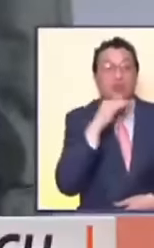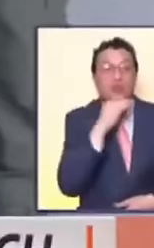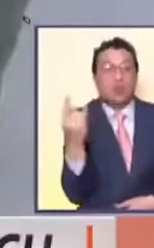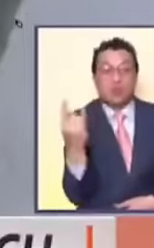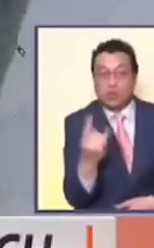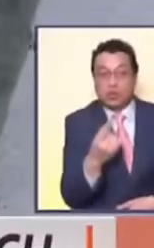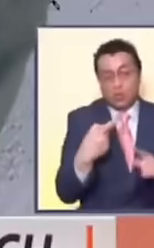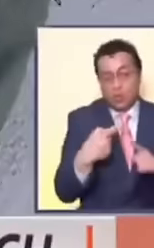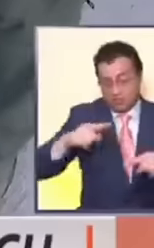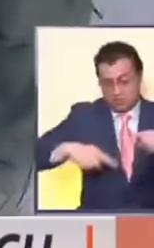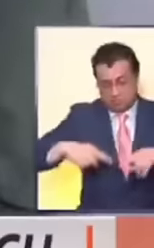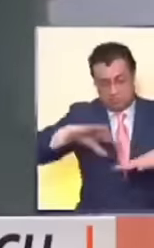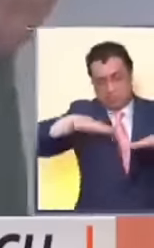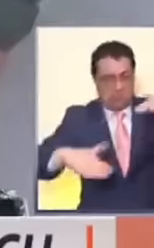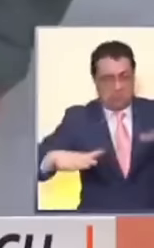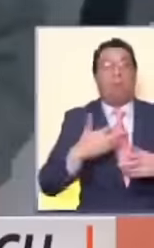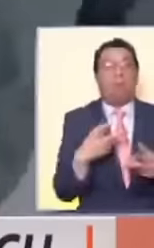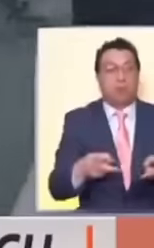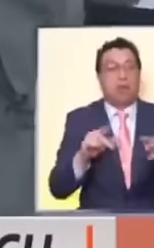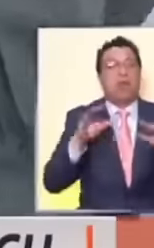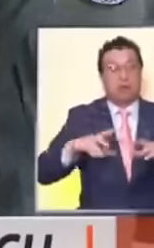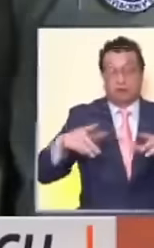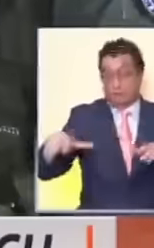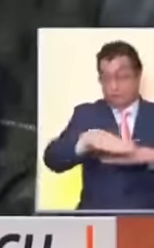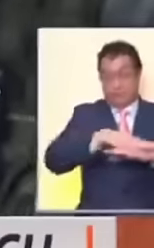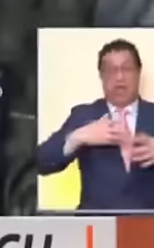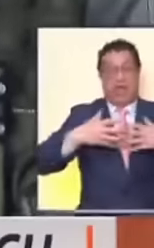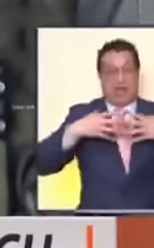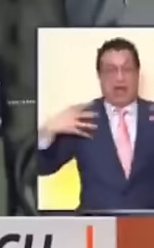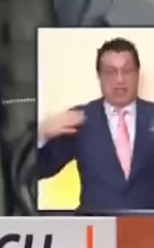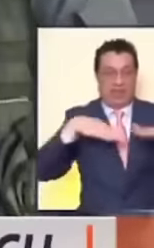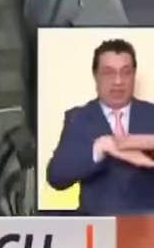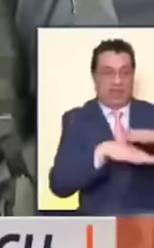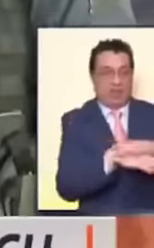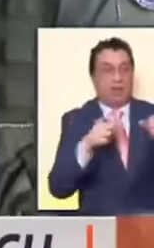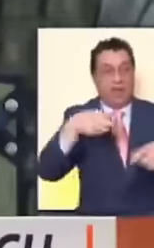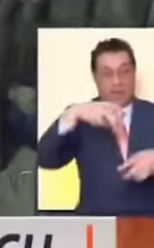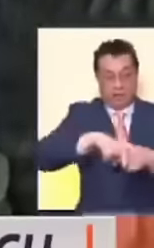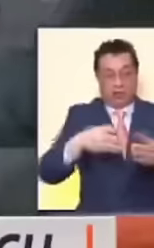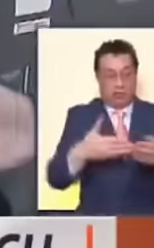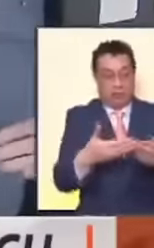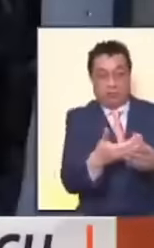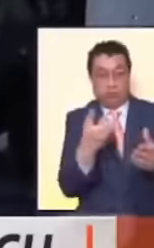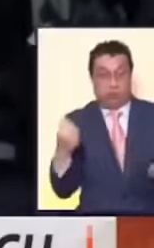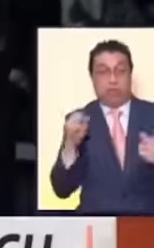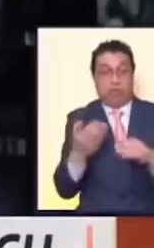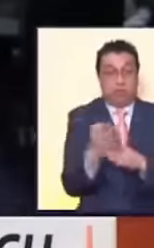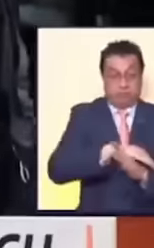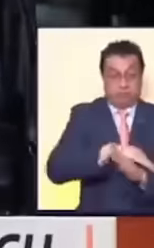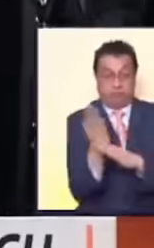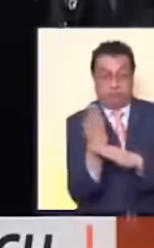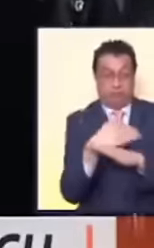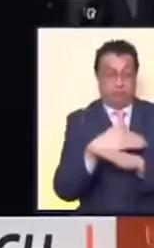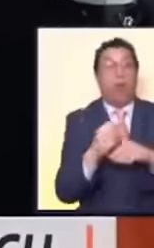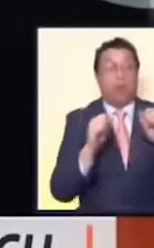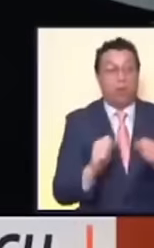de terreno. También posee una cabina completamente amplia en donde estos asientos se pueden remover y me permite hacer una